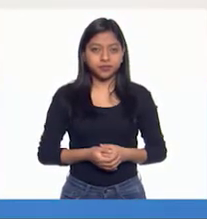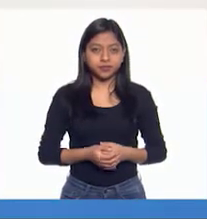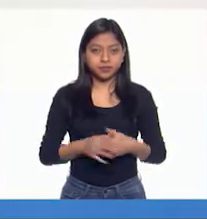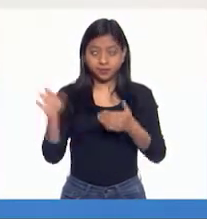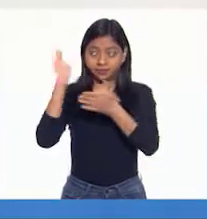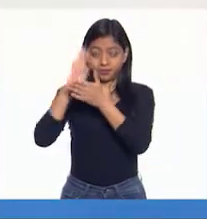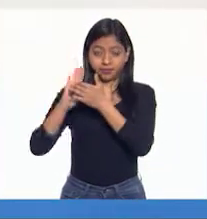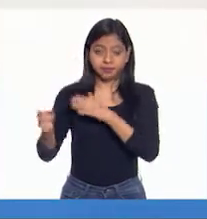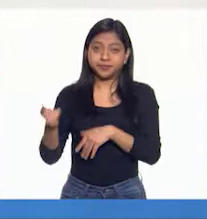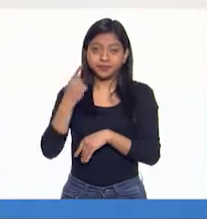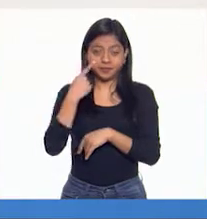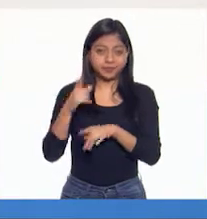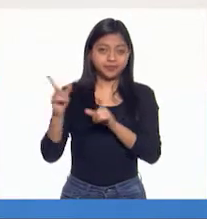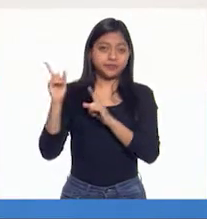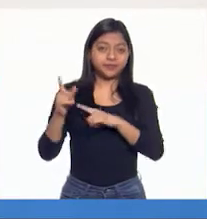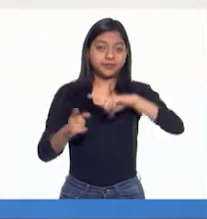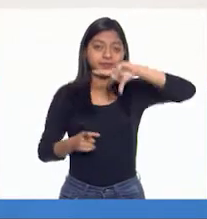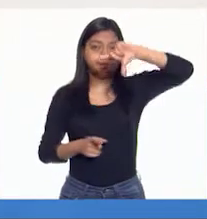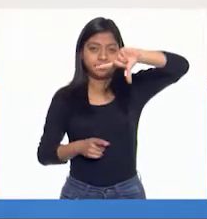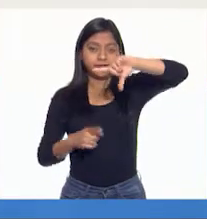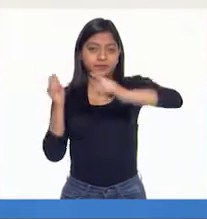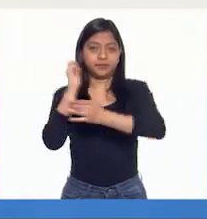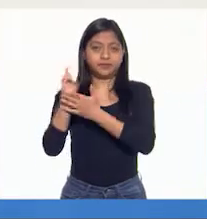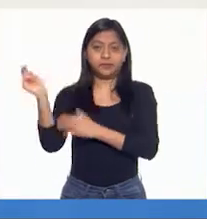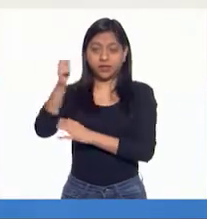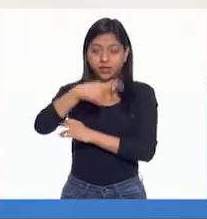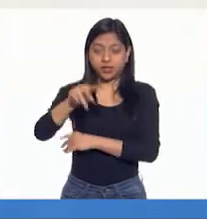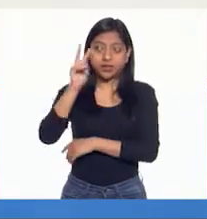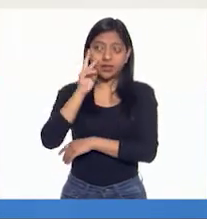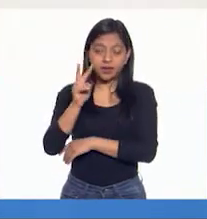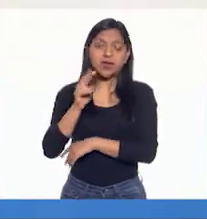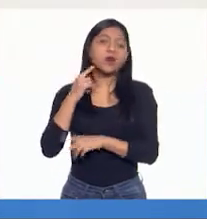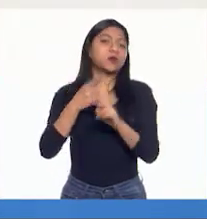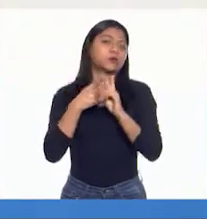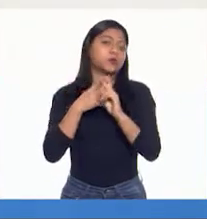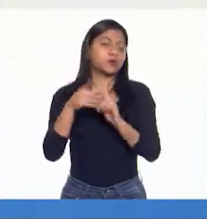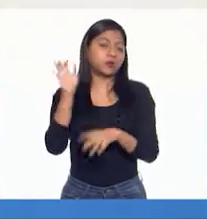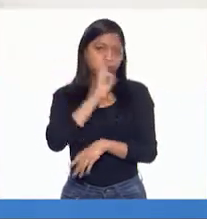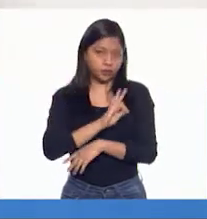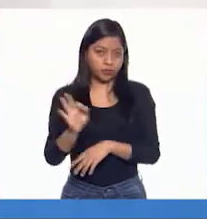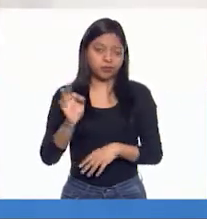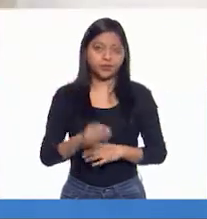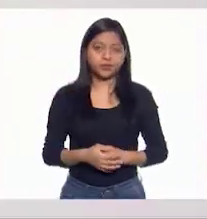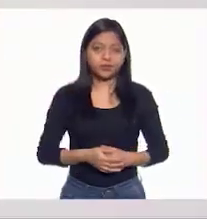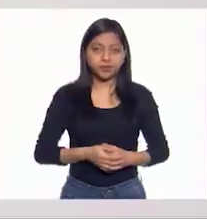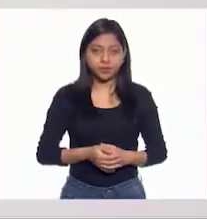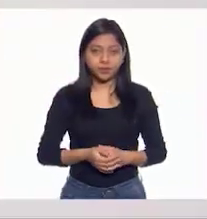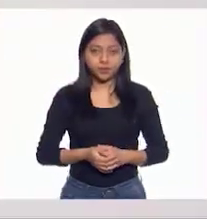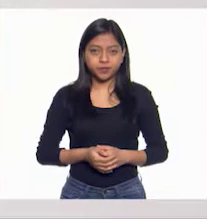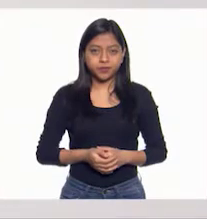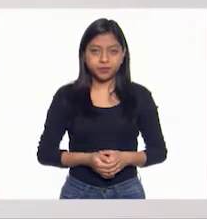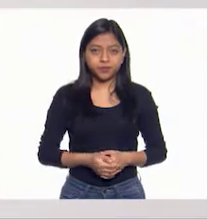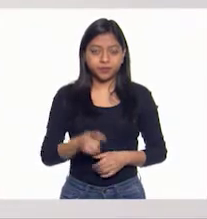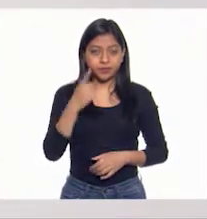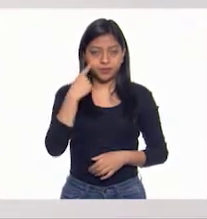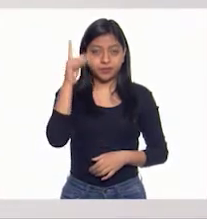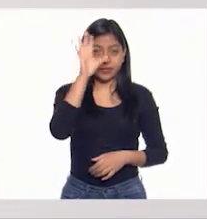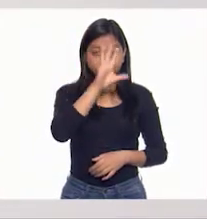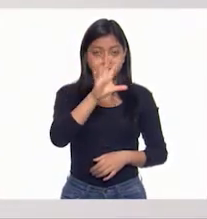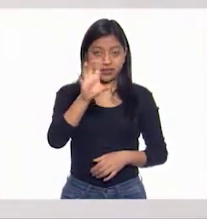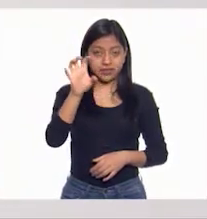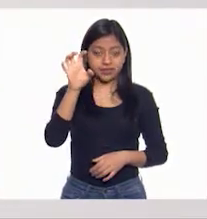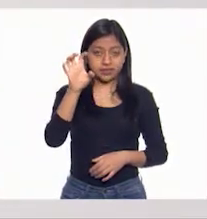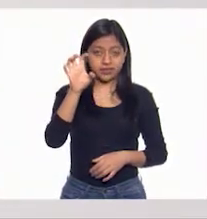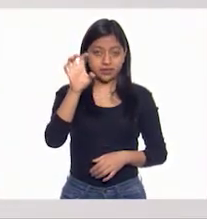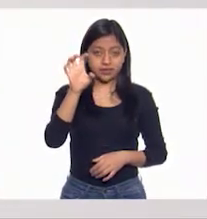Muy bien, entonces voy a escribir la división para que la comencemos a resolver. Sí. El 500